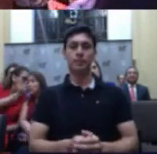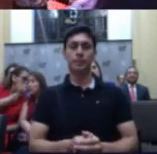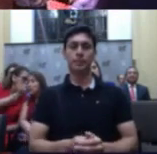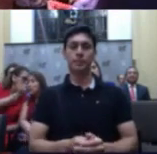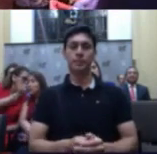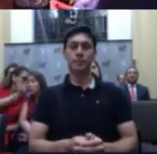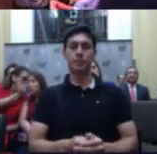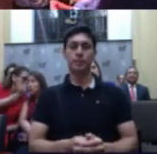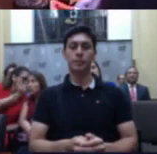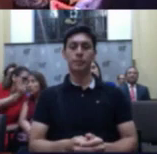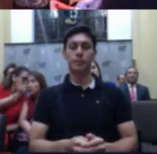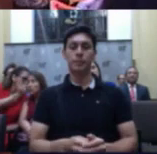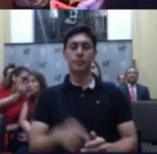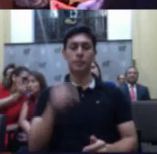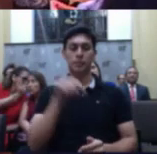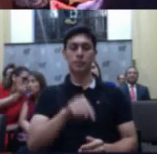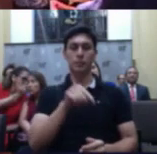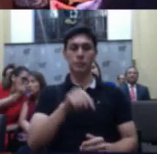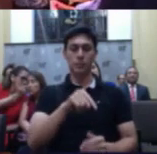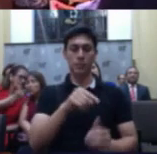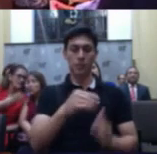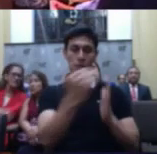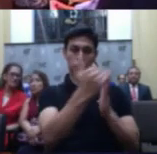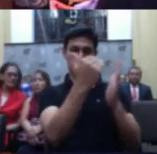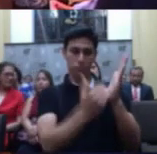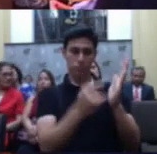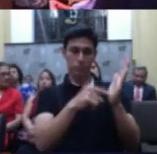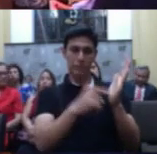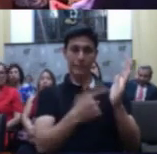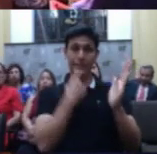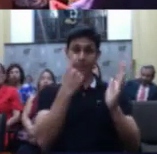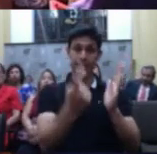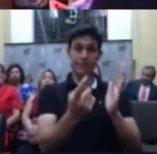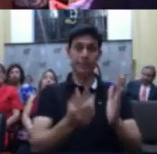La Comisión Nacional, considerando